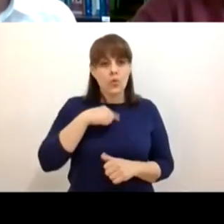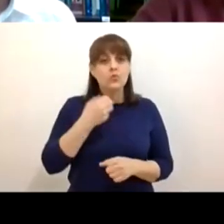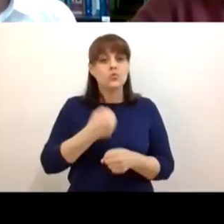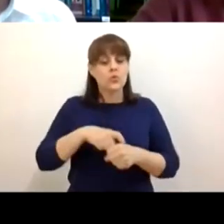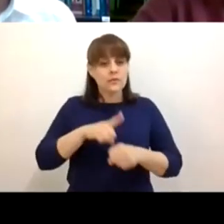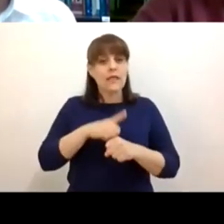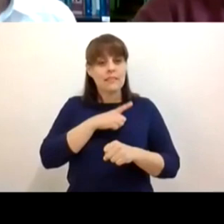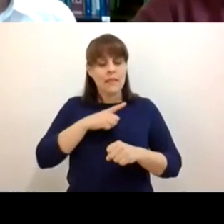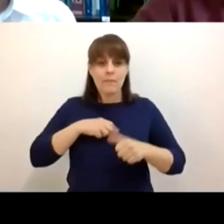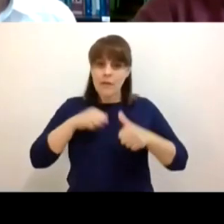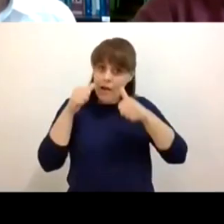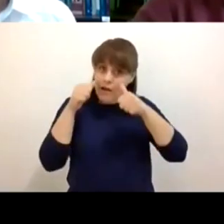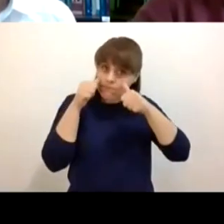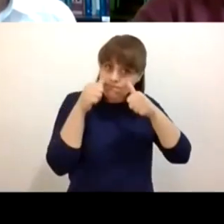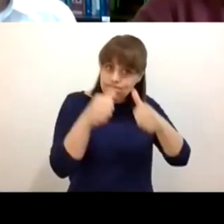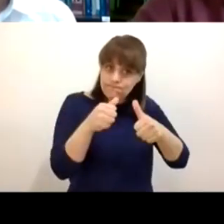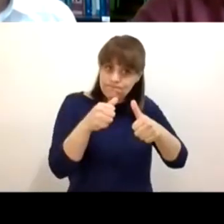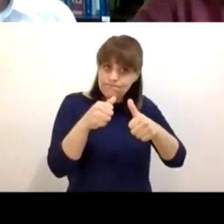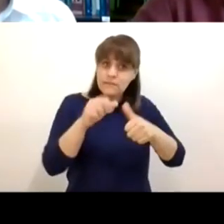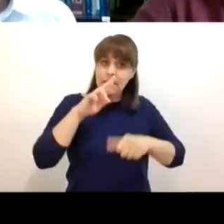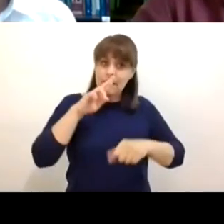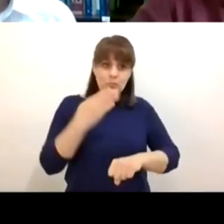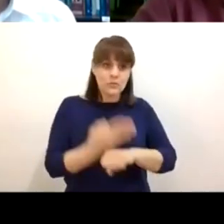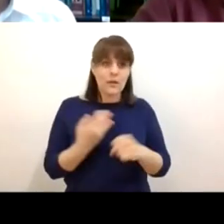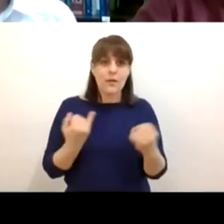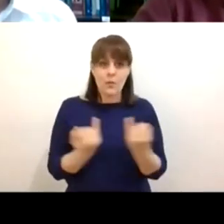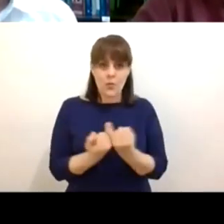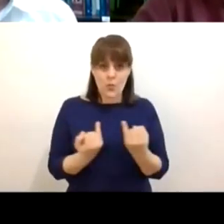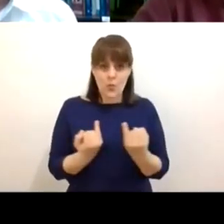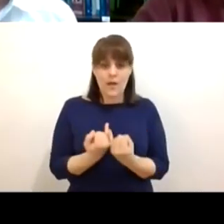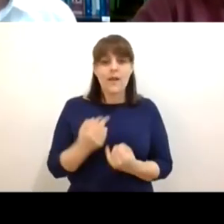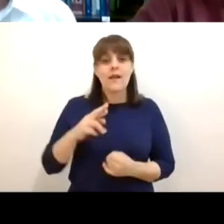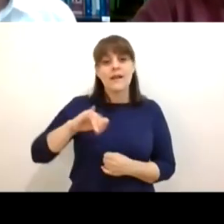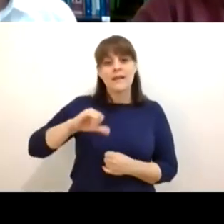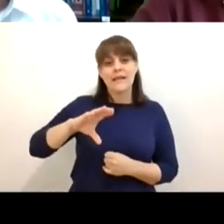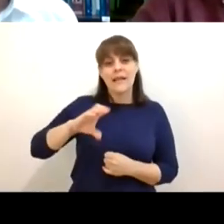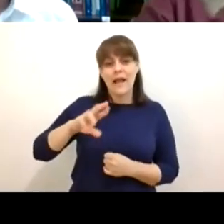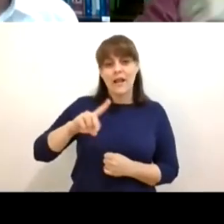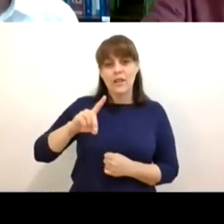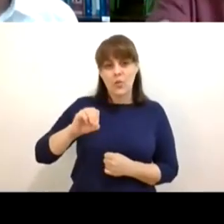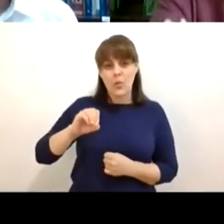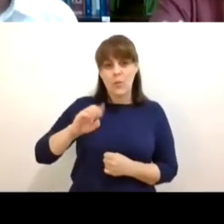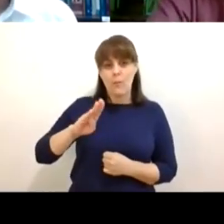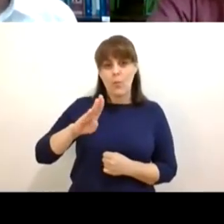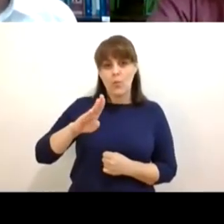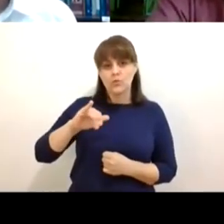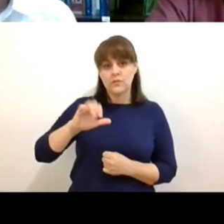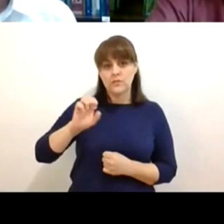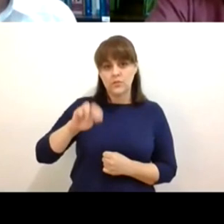cargo. Debo decir que Ricardo Bucio mismo nos mandó actualizar